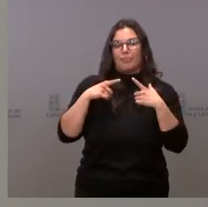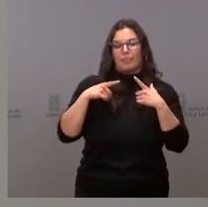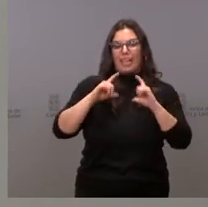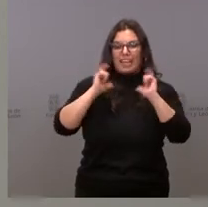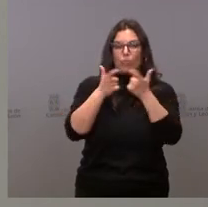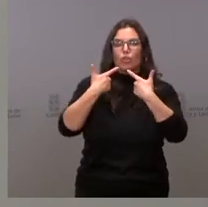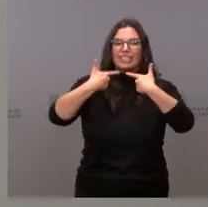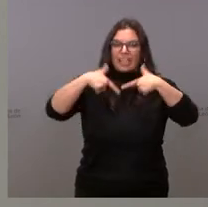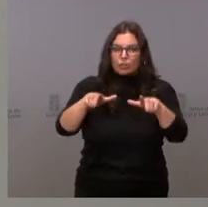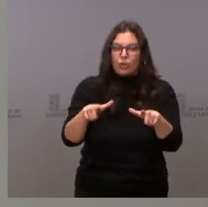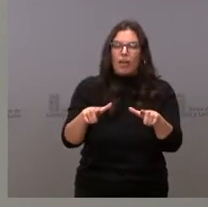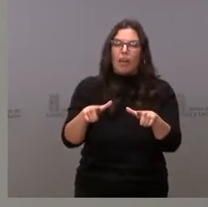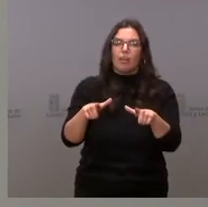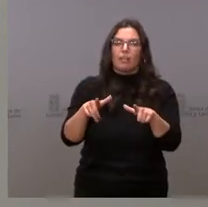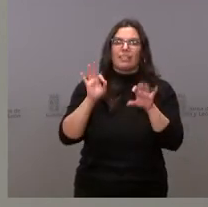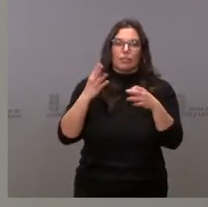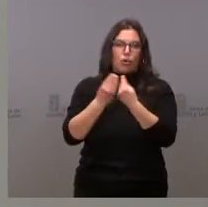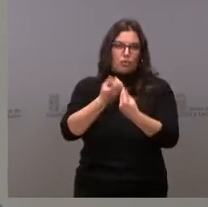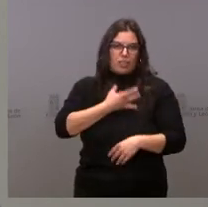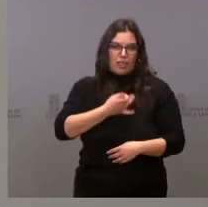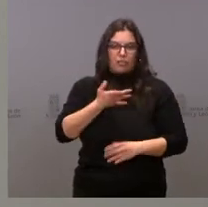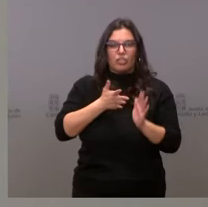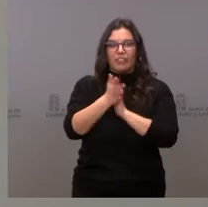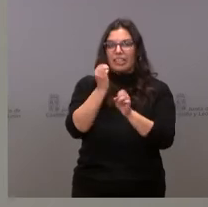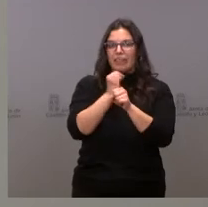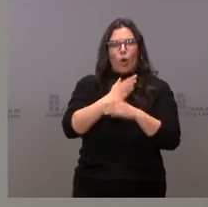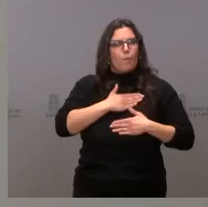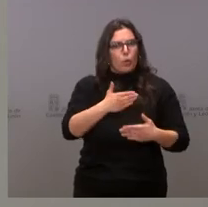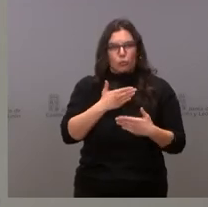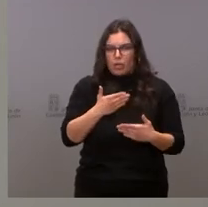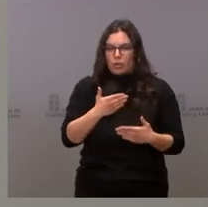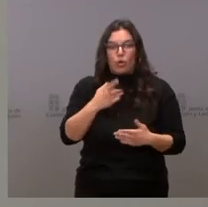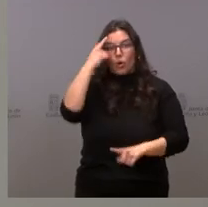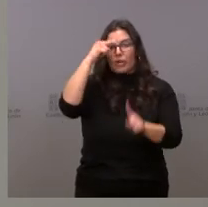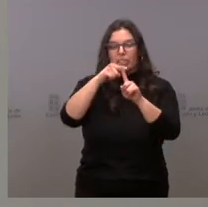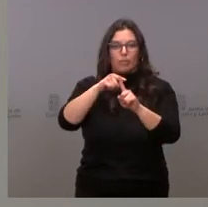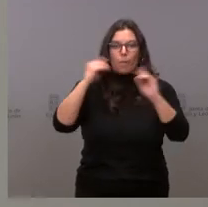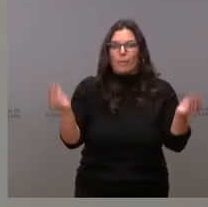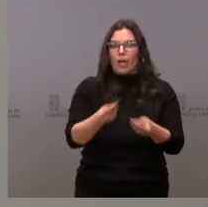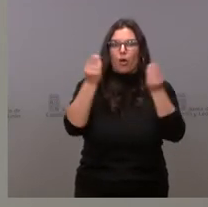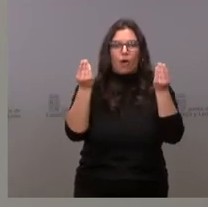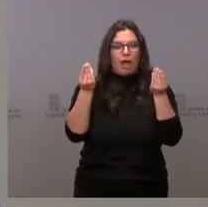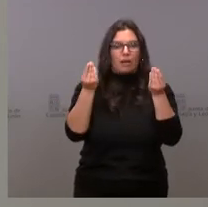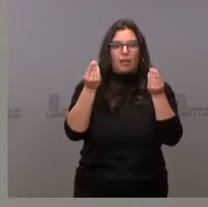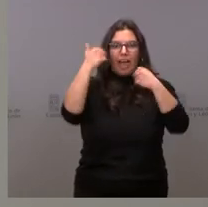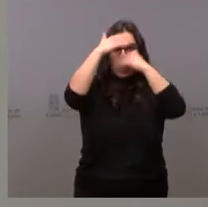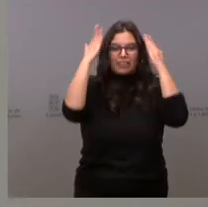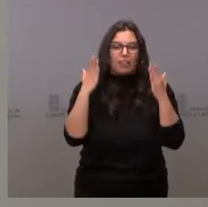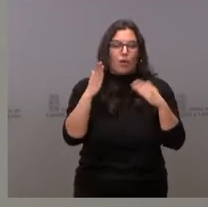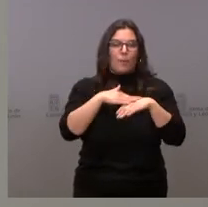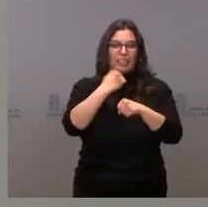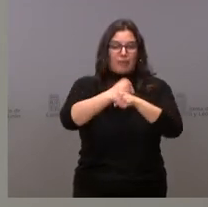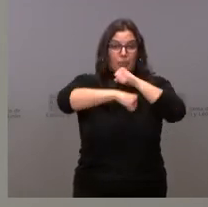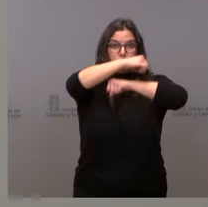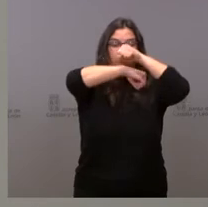trabajo de modo voluntario y que tiene como fin como les he dicho mejorar la carga de trabajo asistencial de